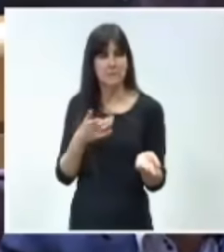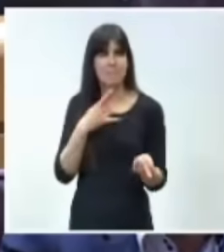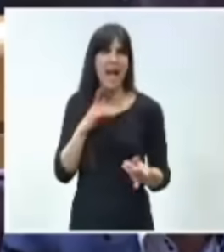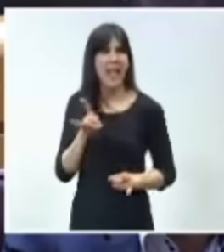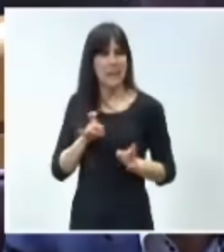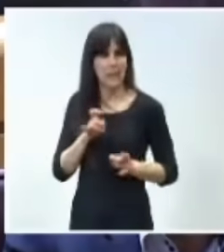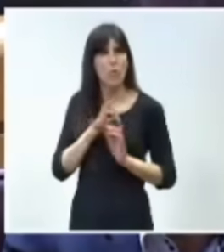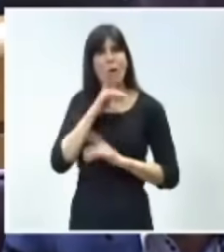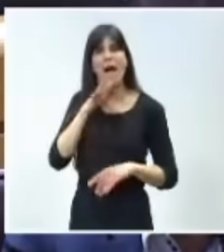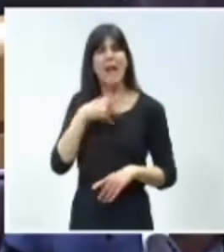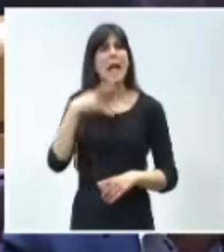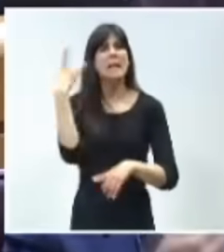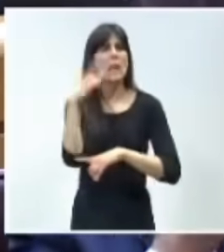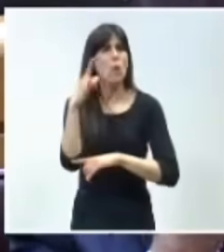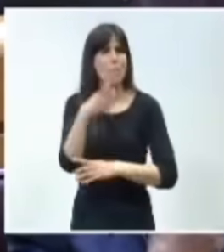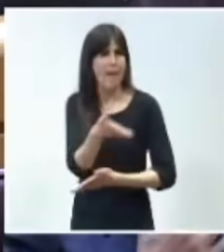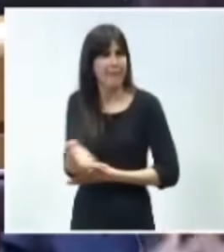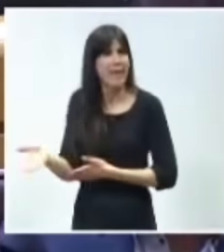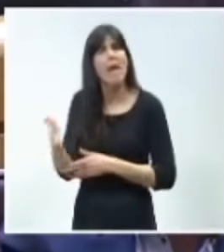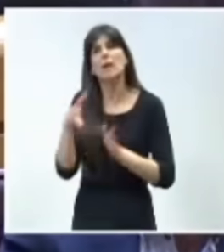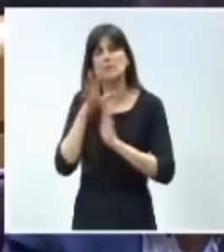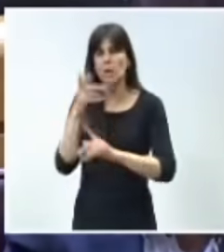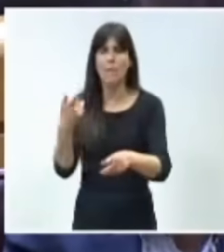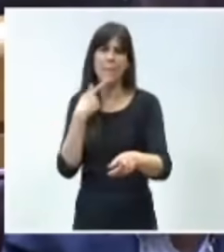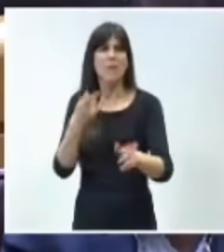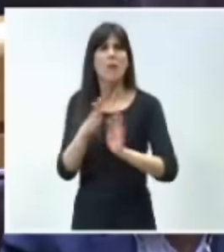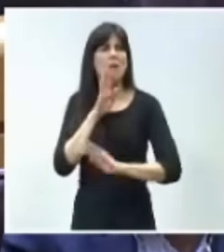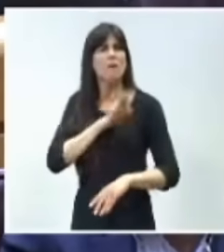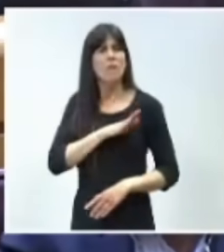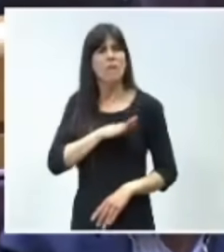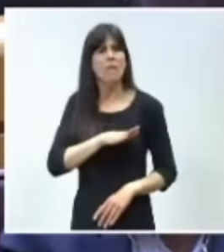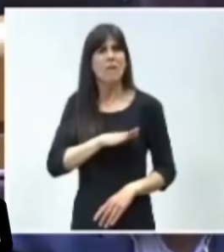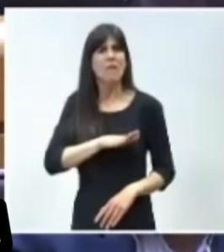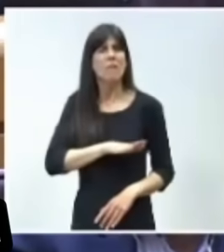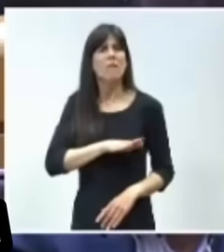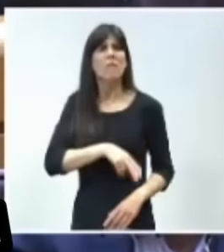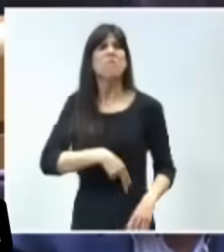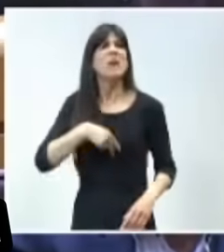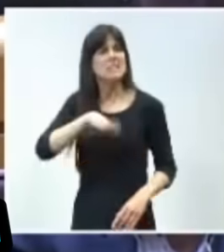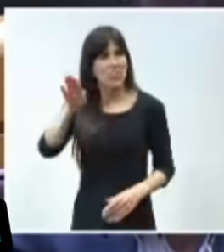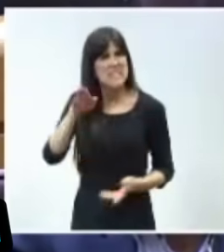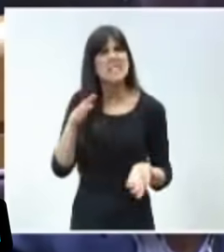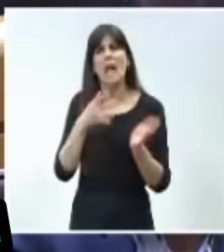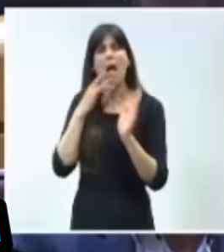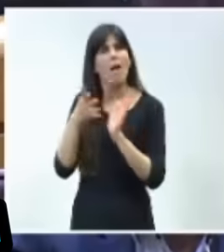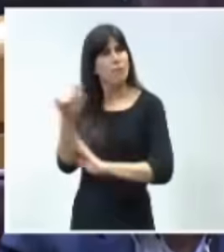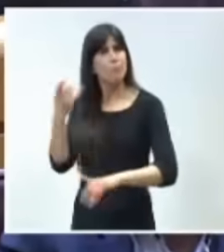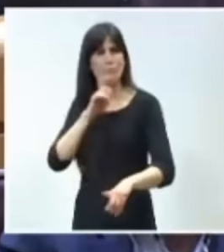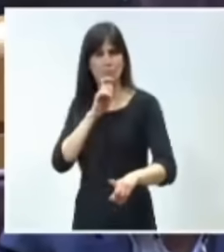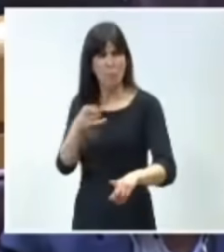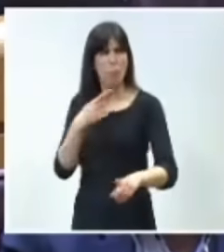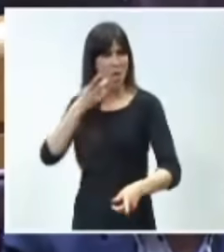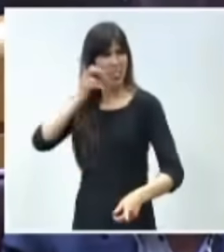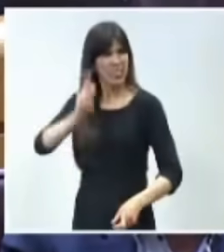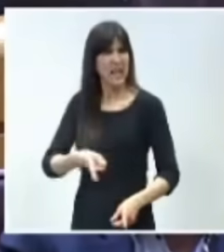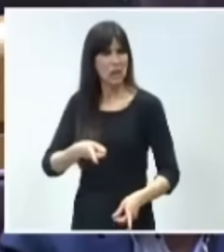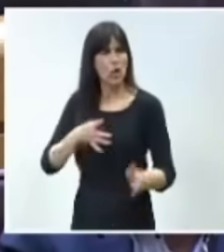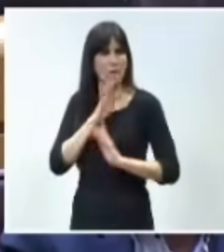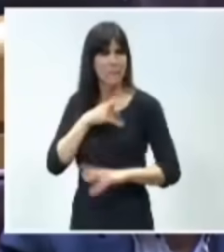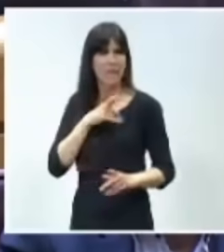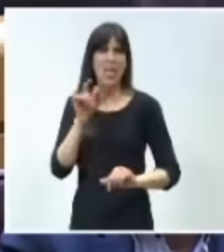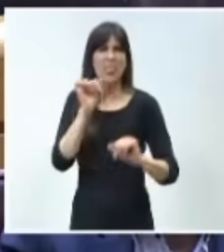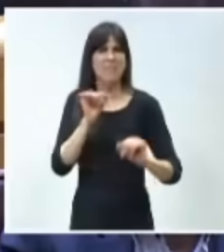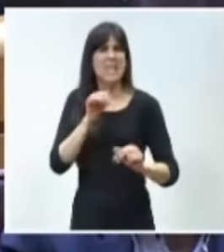Hemos visto cómo acusaba de fascista a un conocido director de acreditada solvencia de defensa de